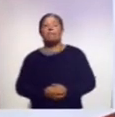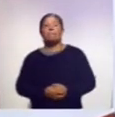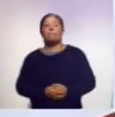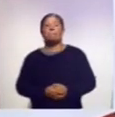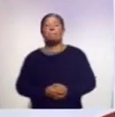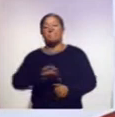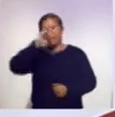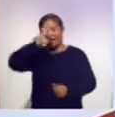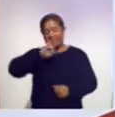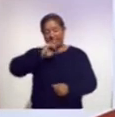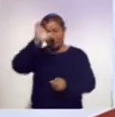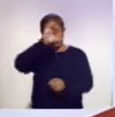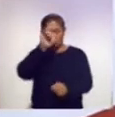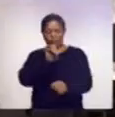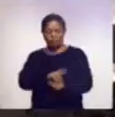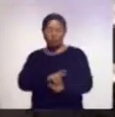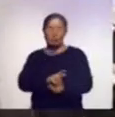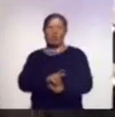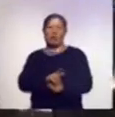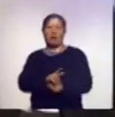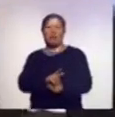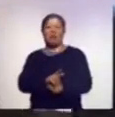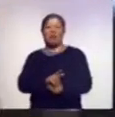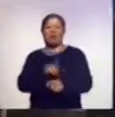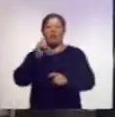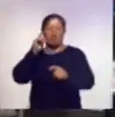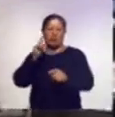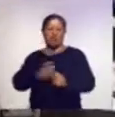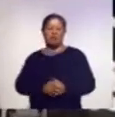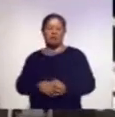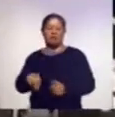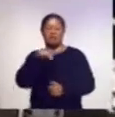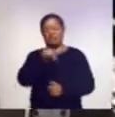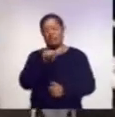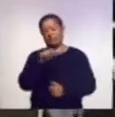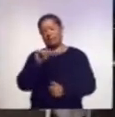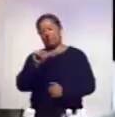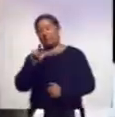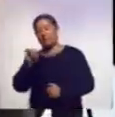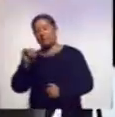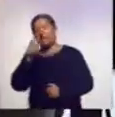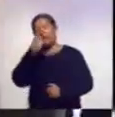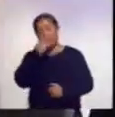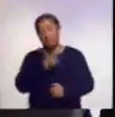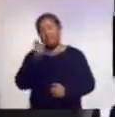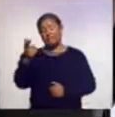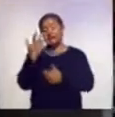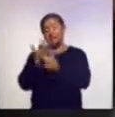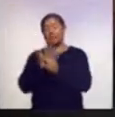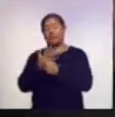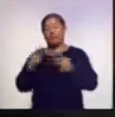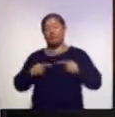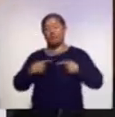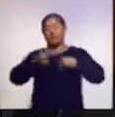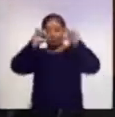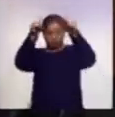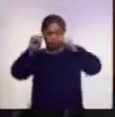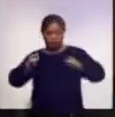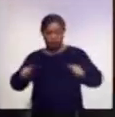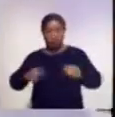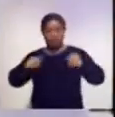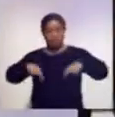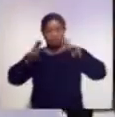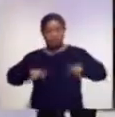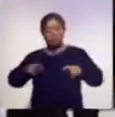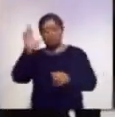Cultural de la Secretaría de Cultura, Natalia Toledo, expresó que la labor de los artesanos representa toda la cultura de las comunidades del país y